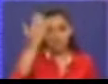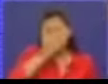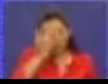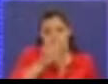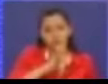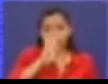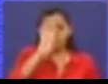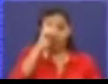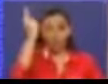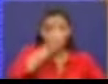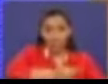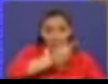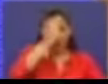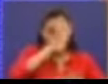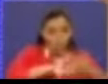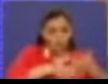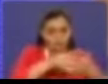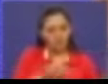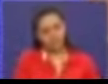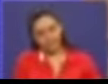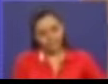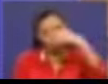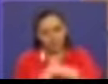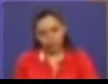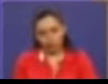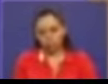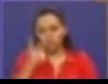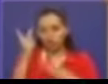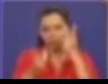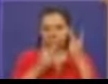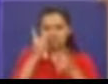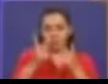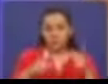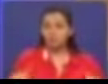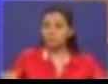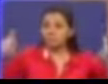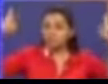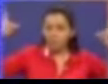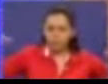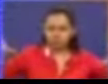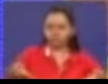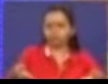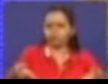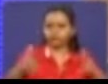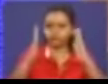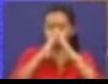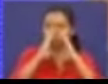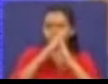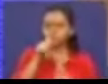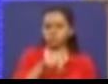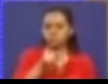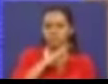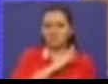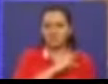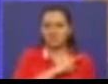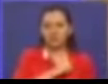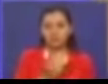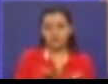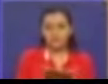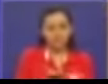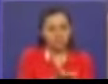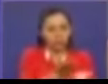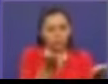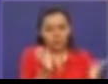que establecer un día para que vayan a conocer el búnker del Umbisí, que era el búnker de los Isaías, ahora al servicio del